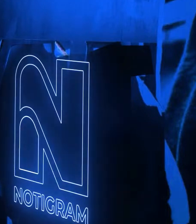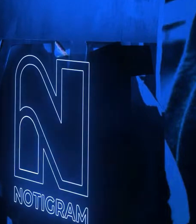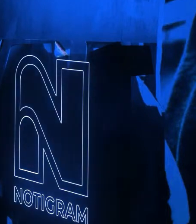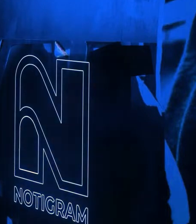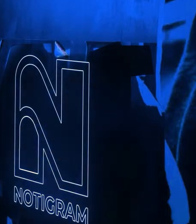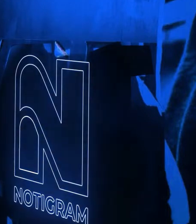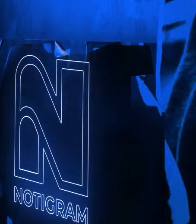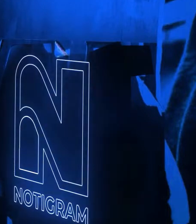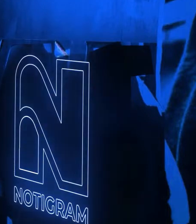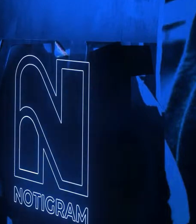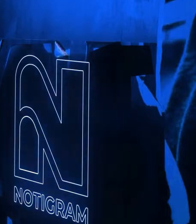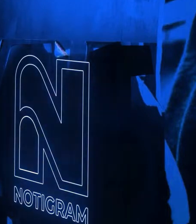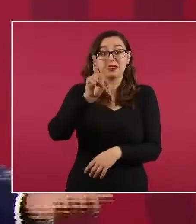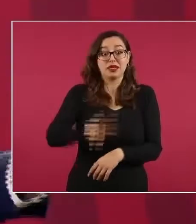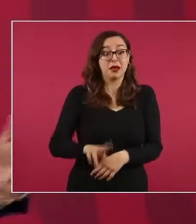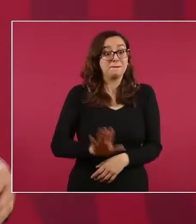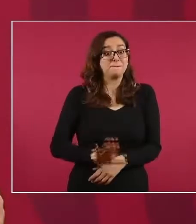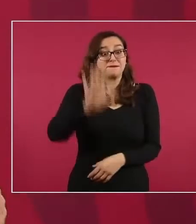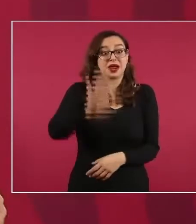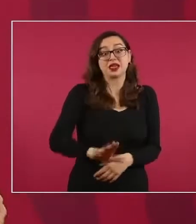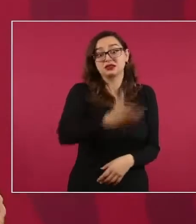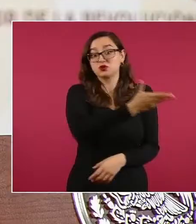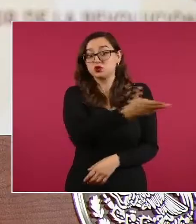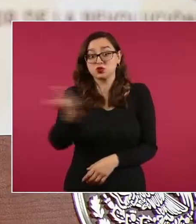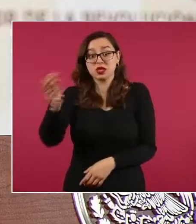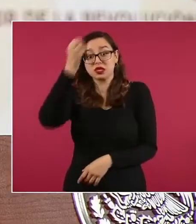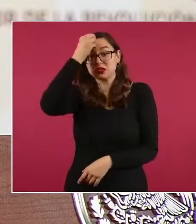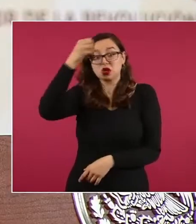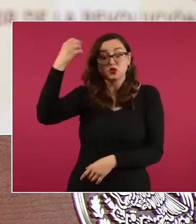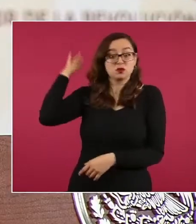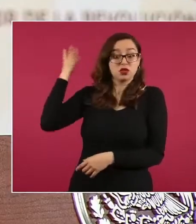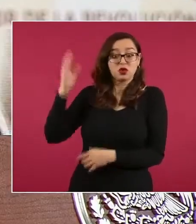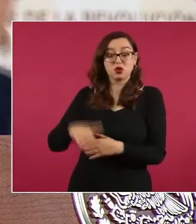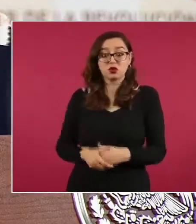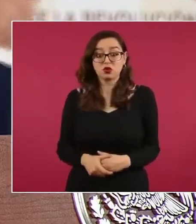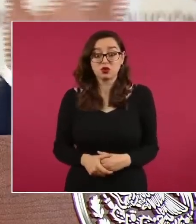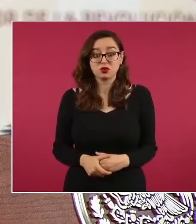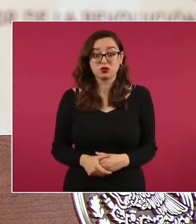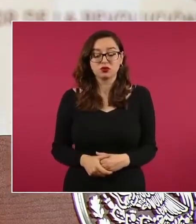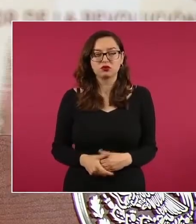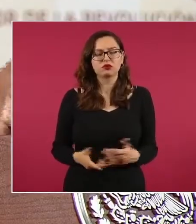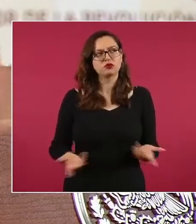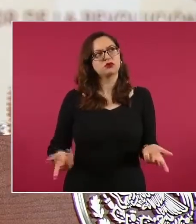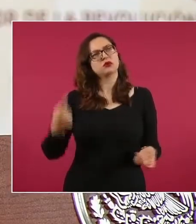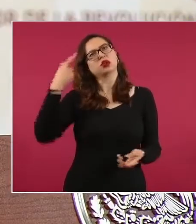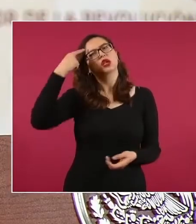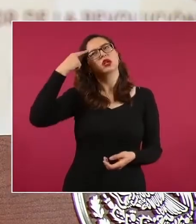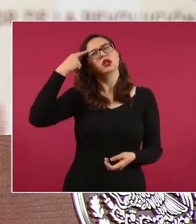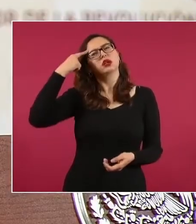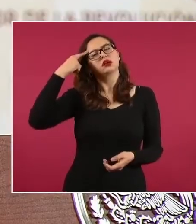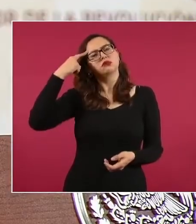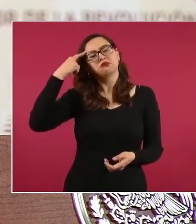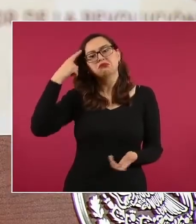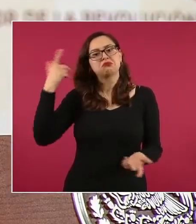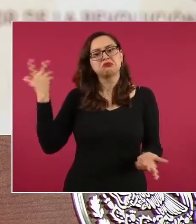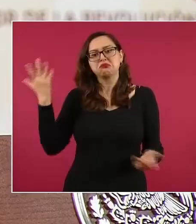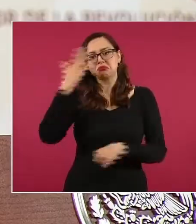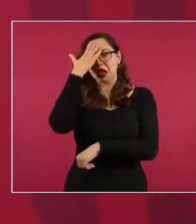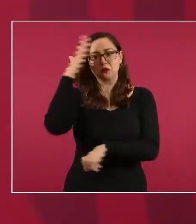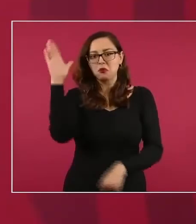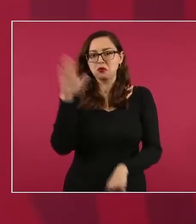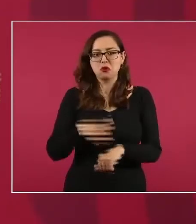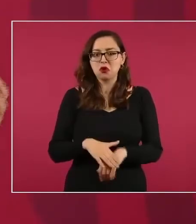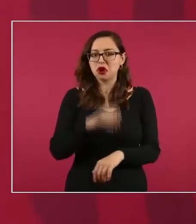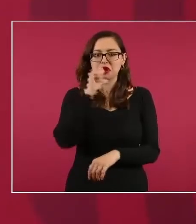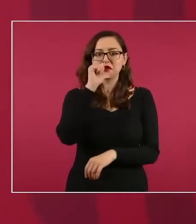en San Miguel Totolapan, Guerrero, que dejó 20 muertos y el asesinato de la diputada de Morelos, Gabriela Marín. Durante la